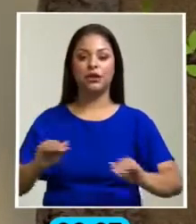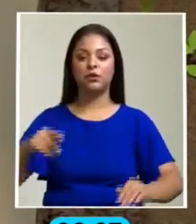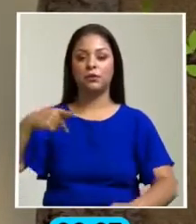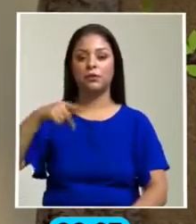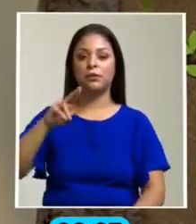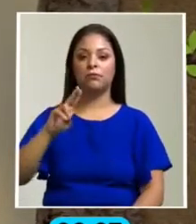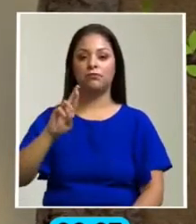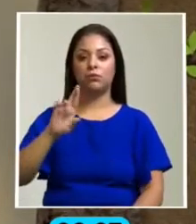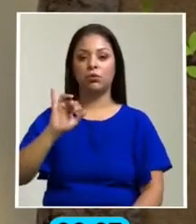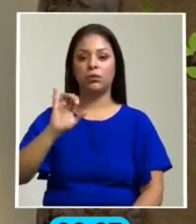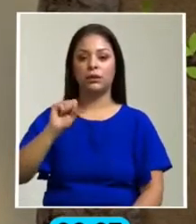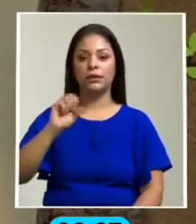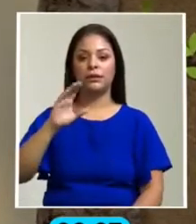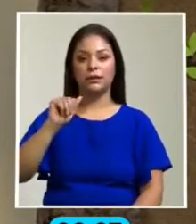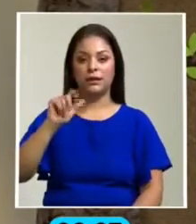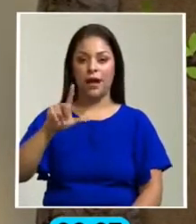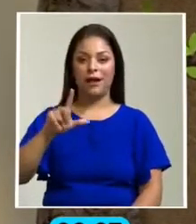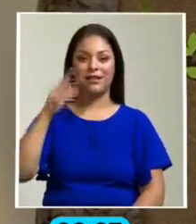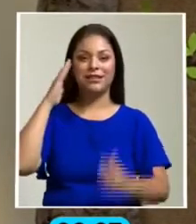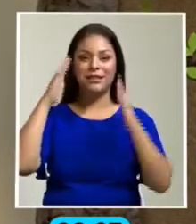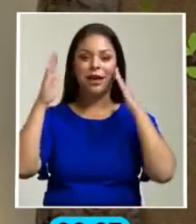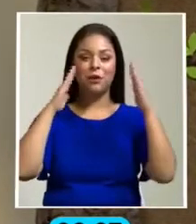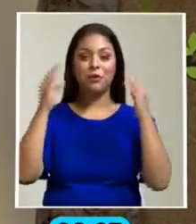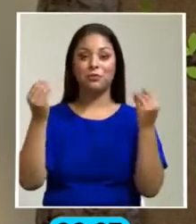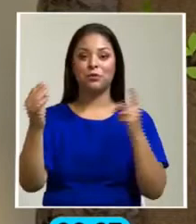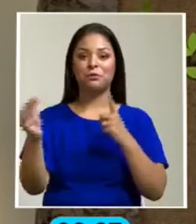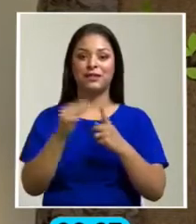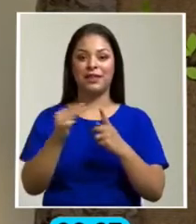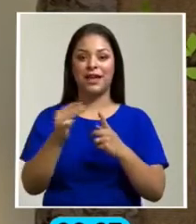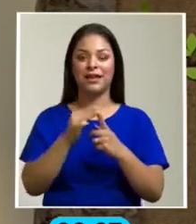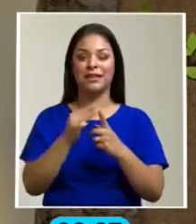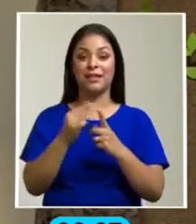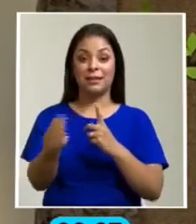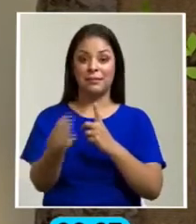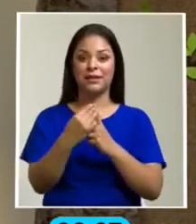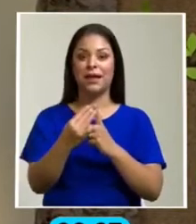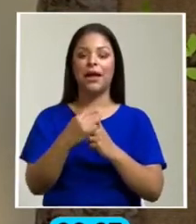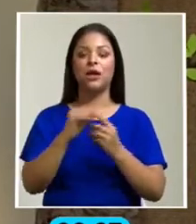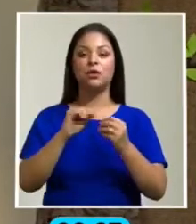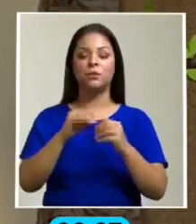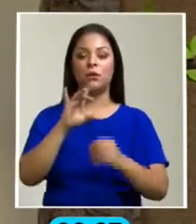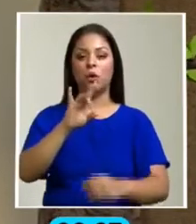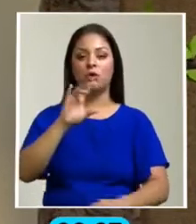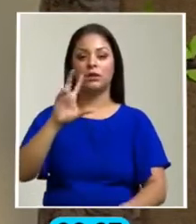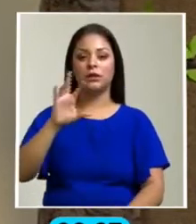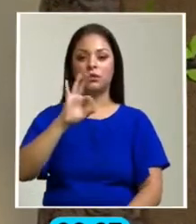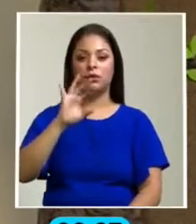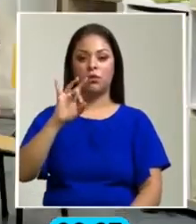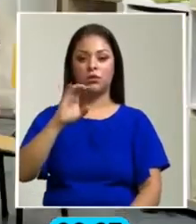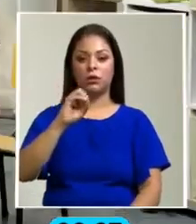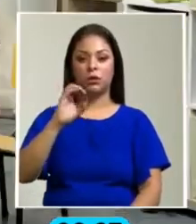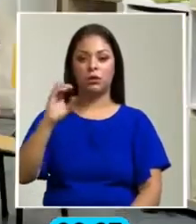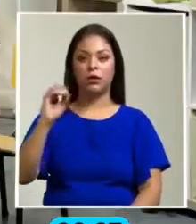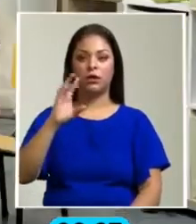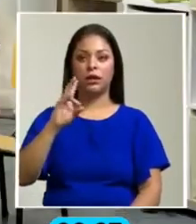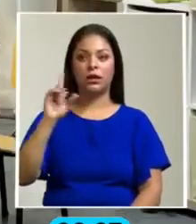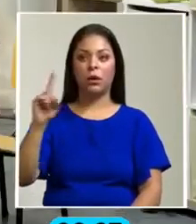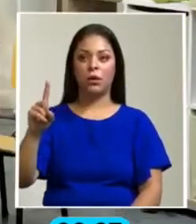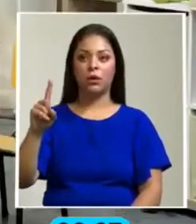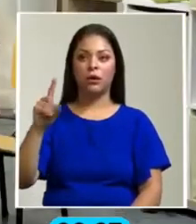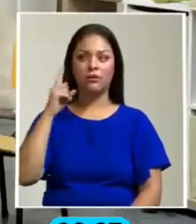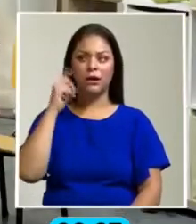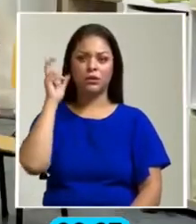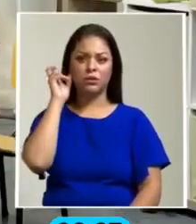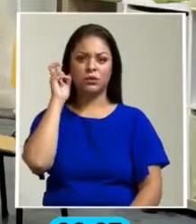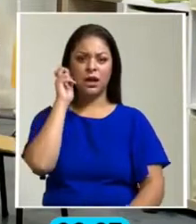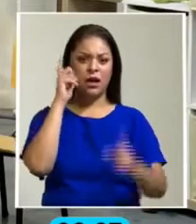de mensajes que esperamos entonces que nos envíen al 83980071.